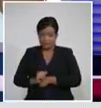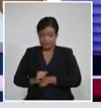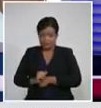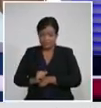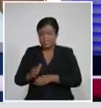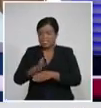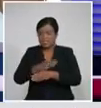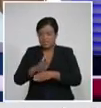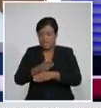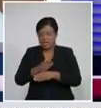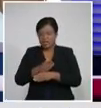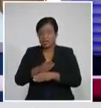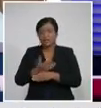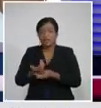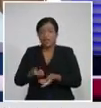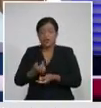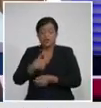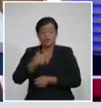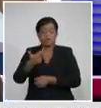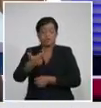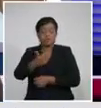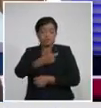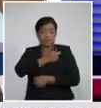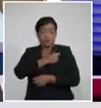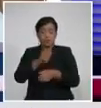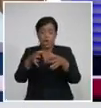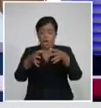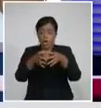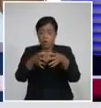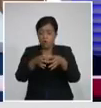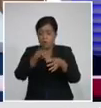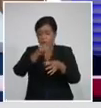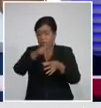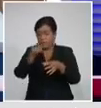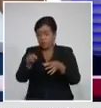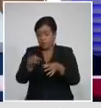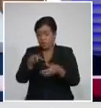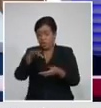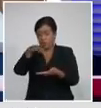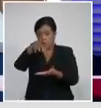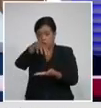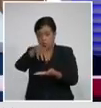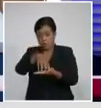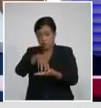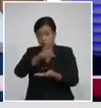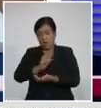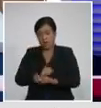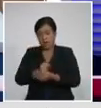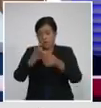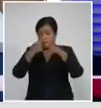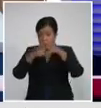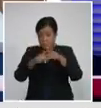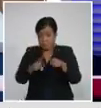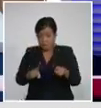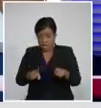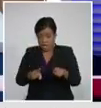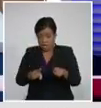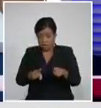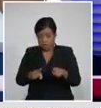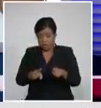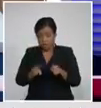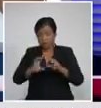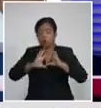yo vacune a un grupo grande en una región, pero no todos a la vez.